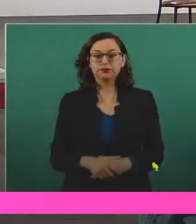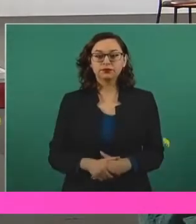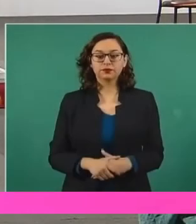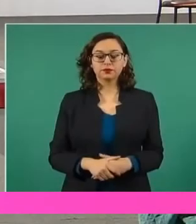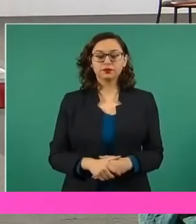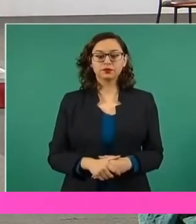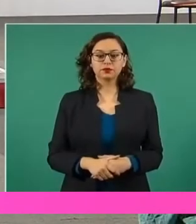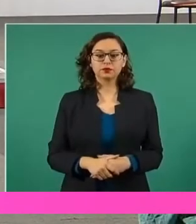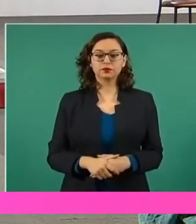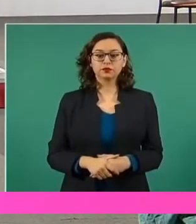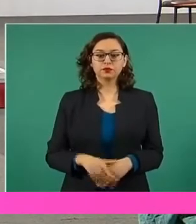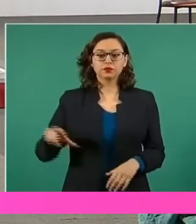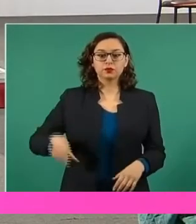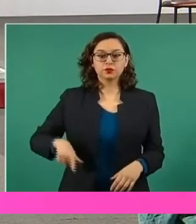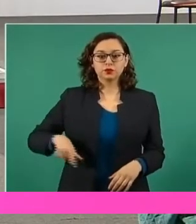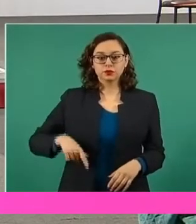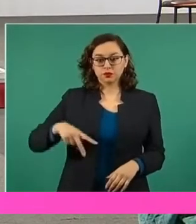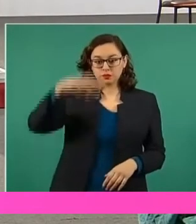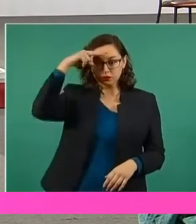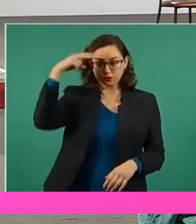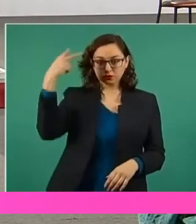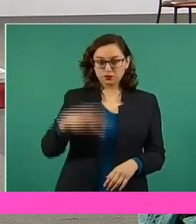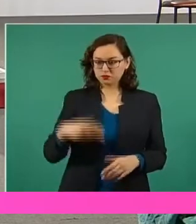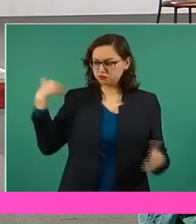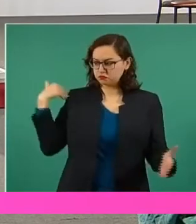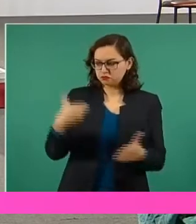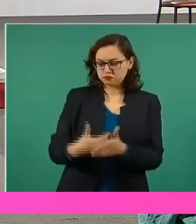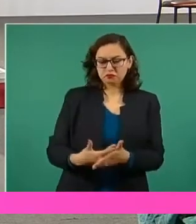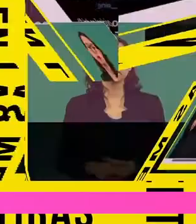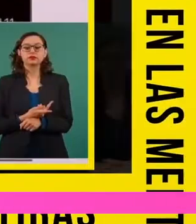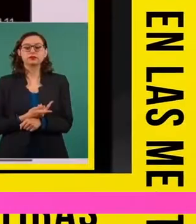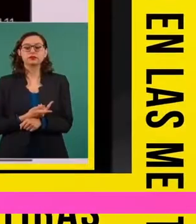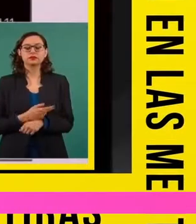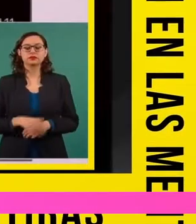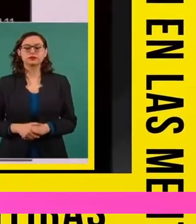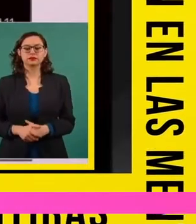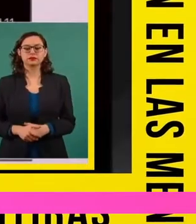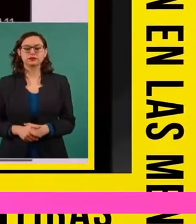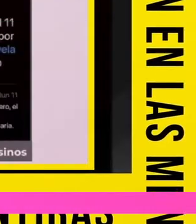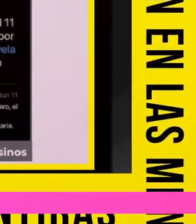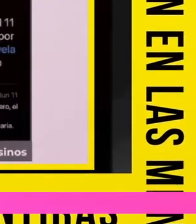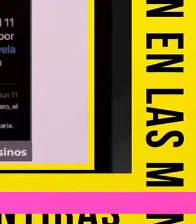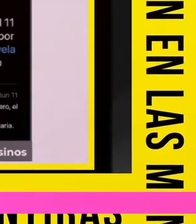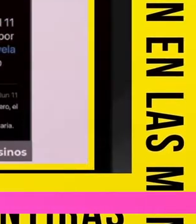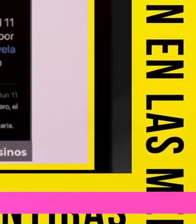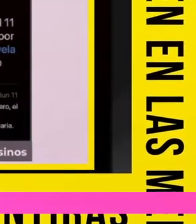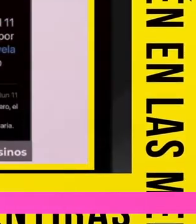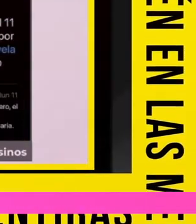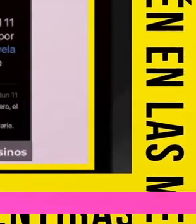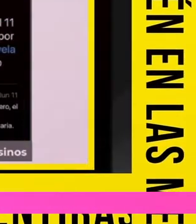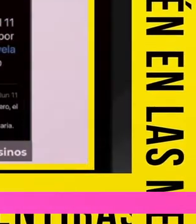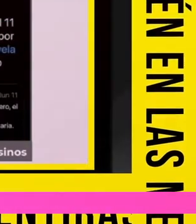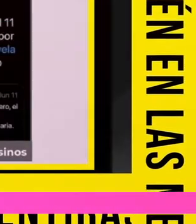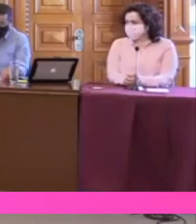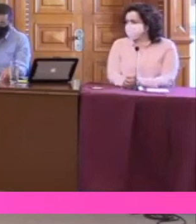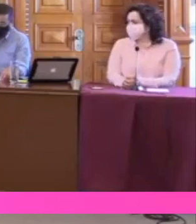Elizabeth García Vilchis, se hiciera conductora de Quién es quién en las mentiras de la semana, la polémica sección del Ejecutivo Federal que busca desestimar las